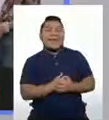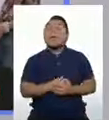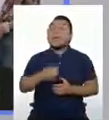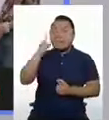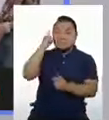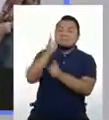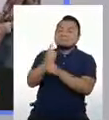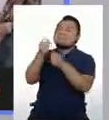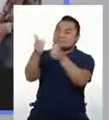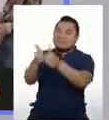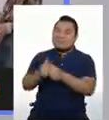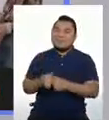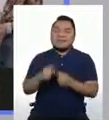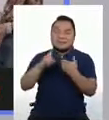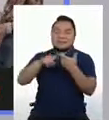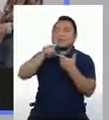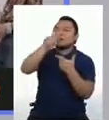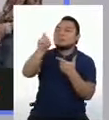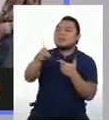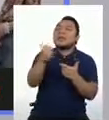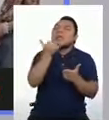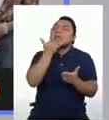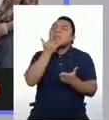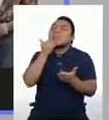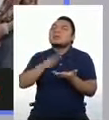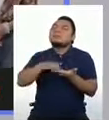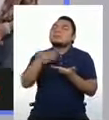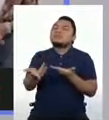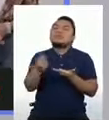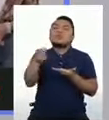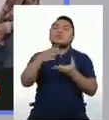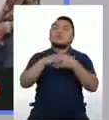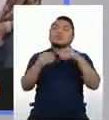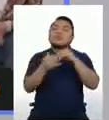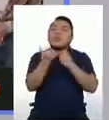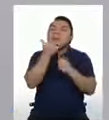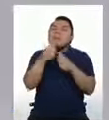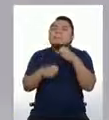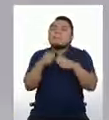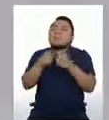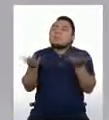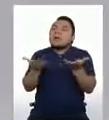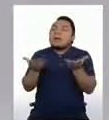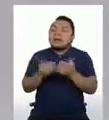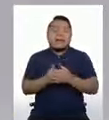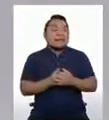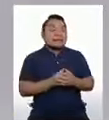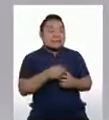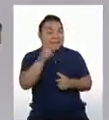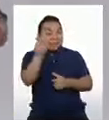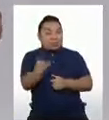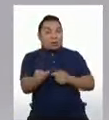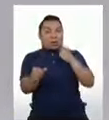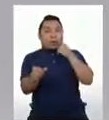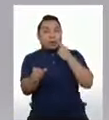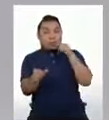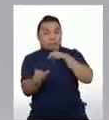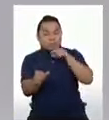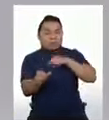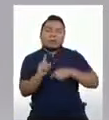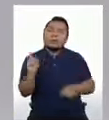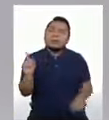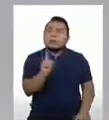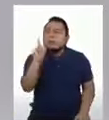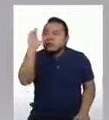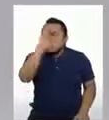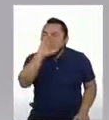Patti. La siguiente pregunta sería, ¿qué pasó durante la historia? ¿Qué problema ocurrió? El hombre se encontró con un espíritu